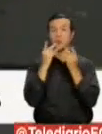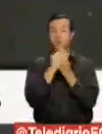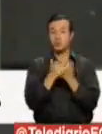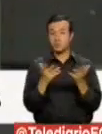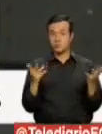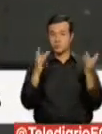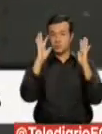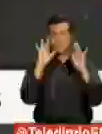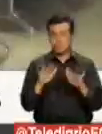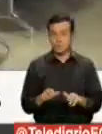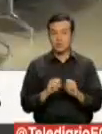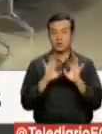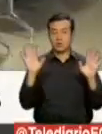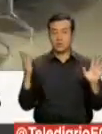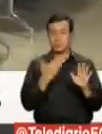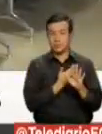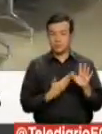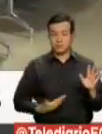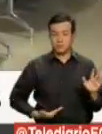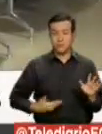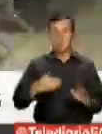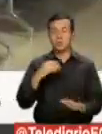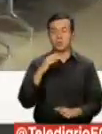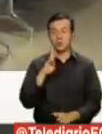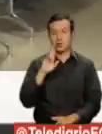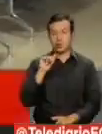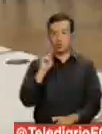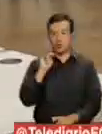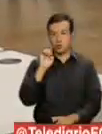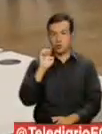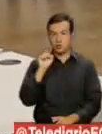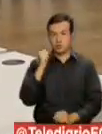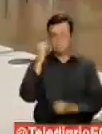el secretario general de la presidencia, José Augusto Briones.